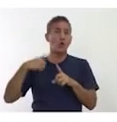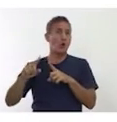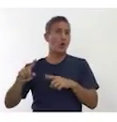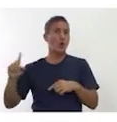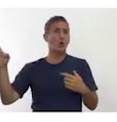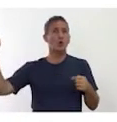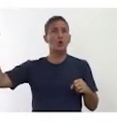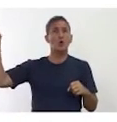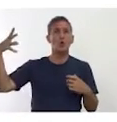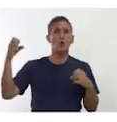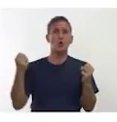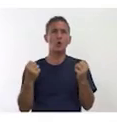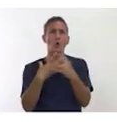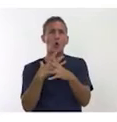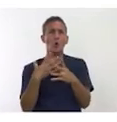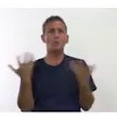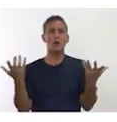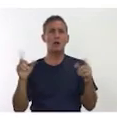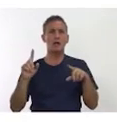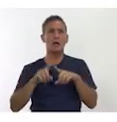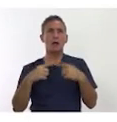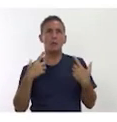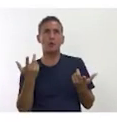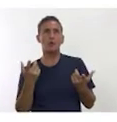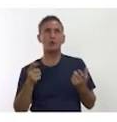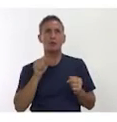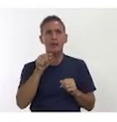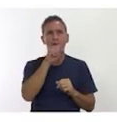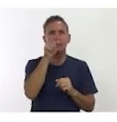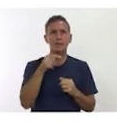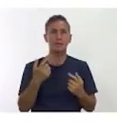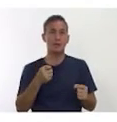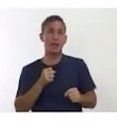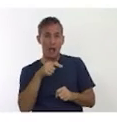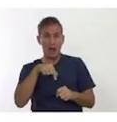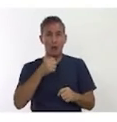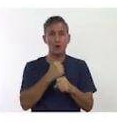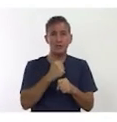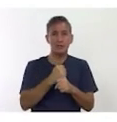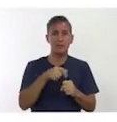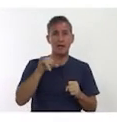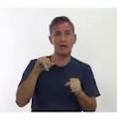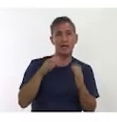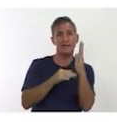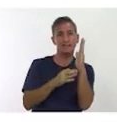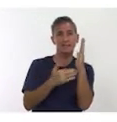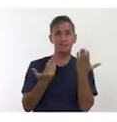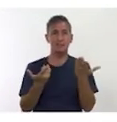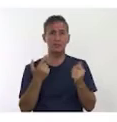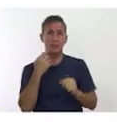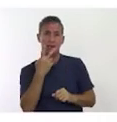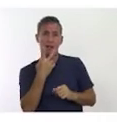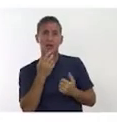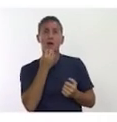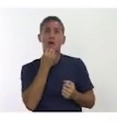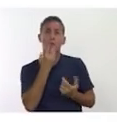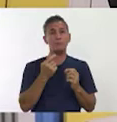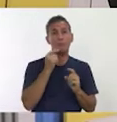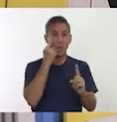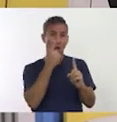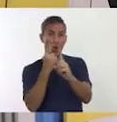son interrogantes en las cuales vamos a trabajar en este semestre y con las cuales nos podemos